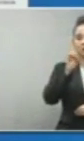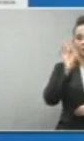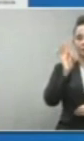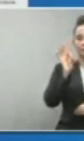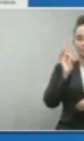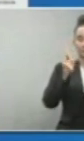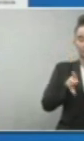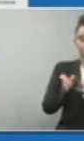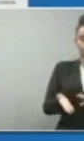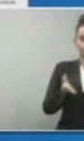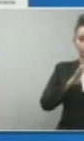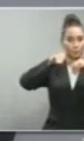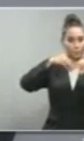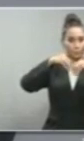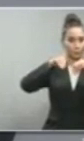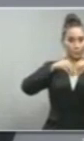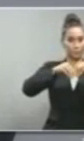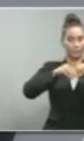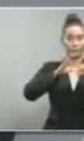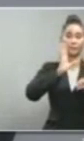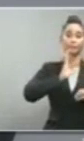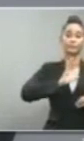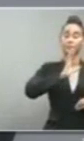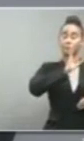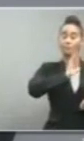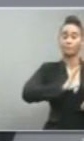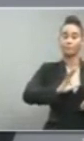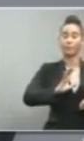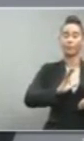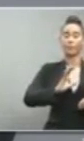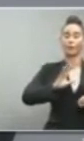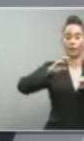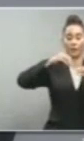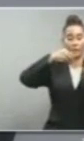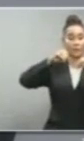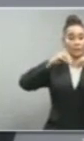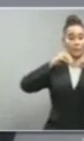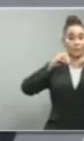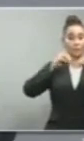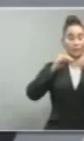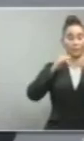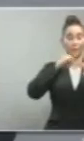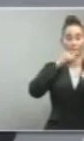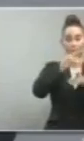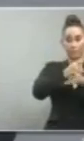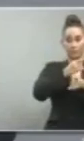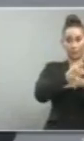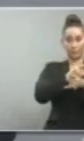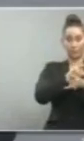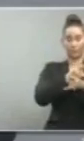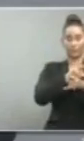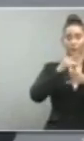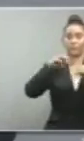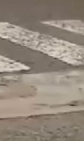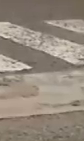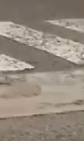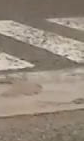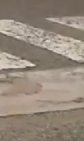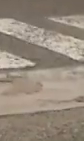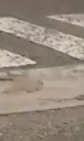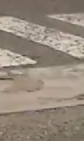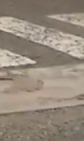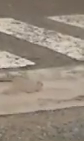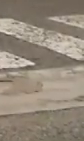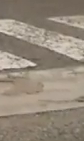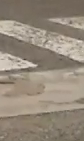fallecimientos. Precisó el funcionario que es necesario contrarrestar la avalancha de casos de COVID que